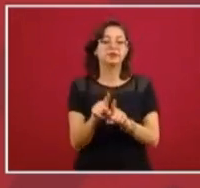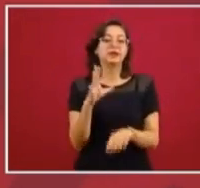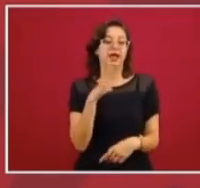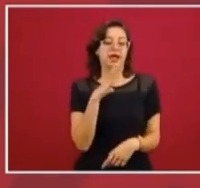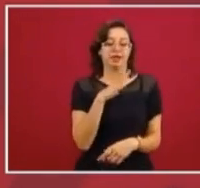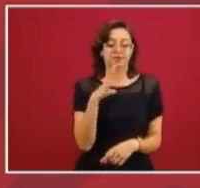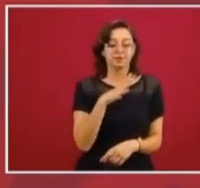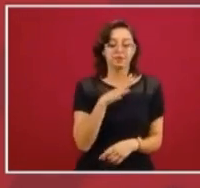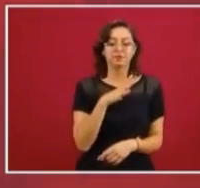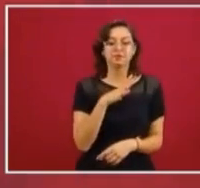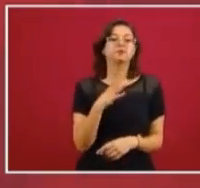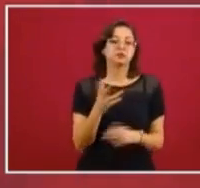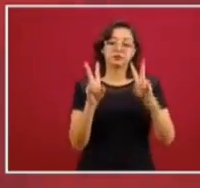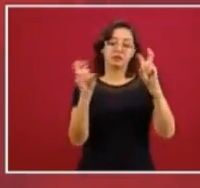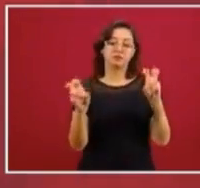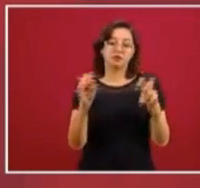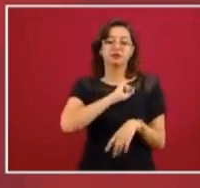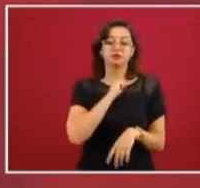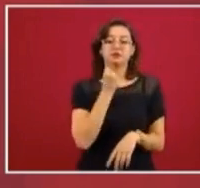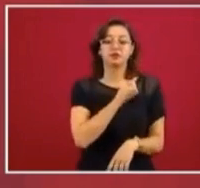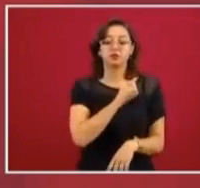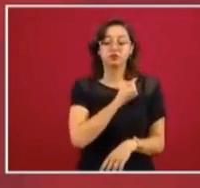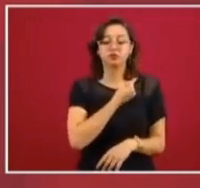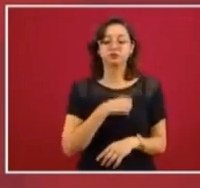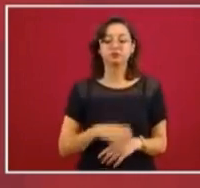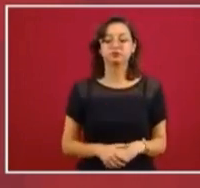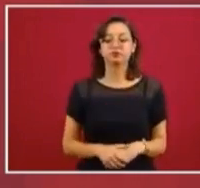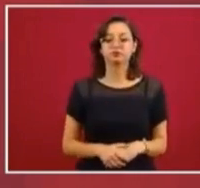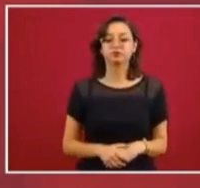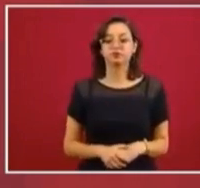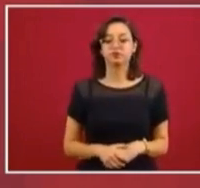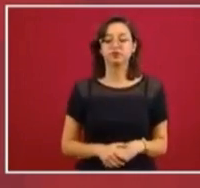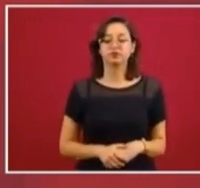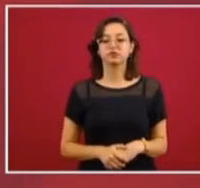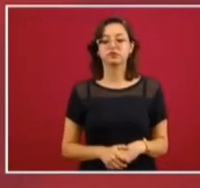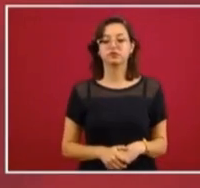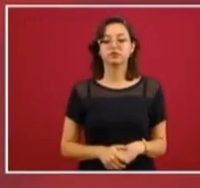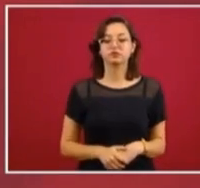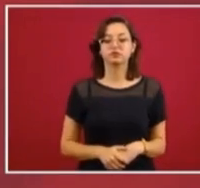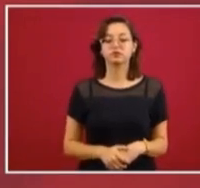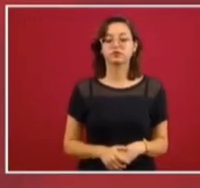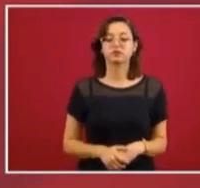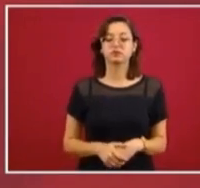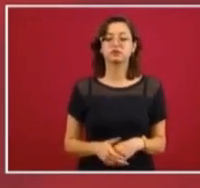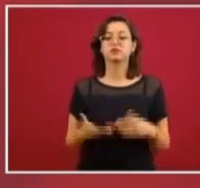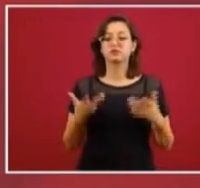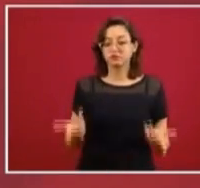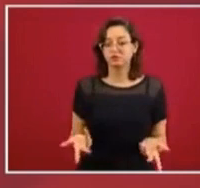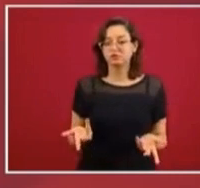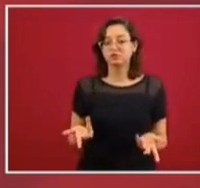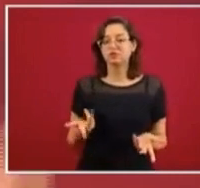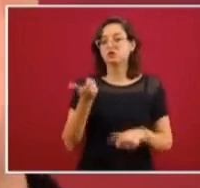responsabilidades en aspectos de salud. Y esto lo que nos permite es, en algunos casos, traducir en